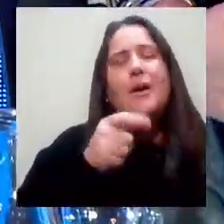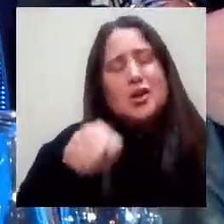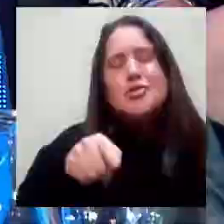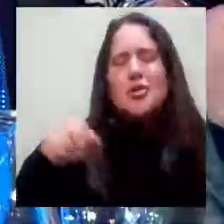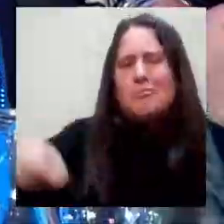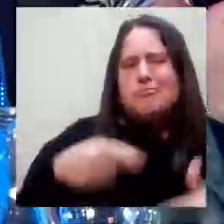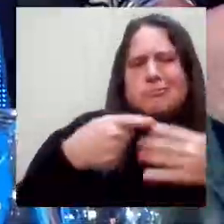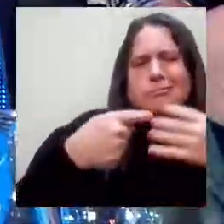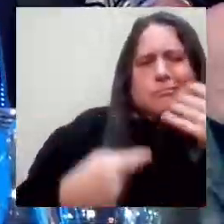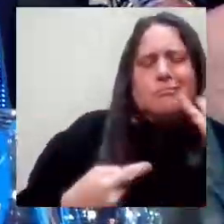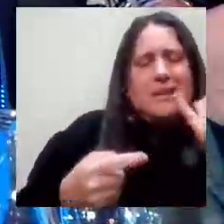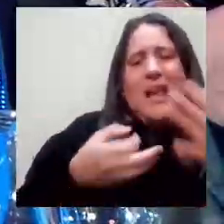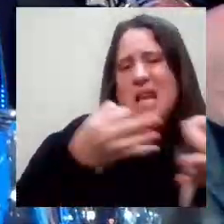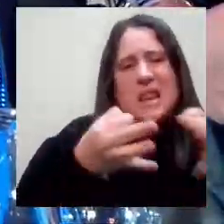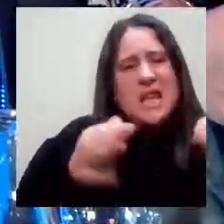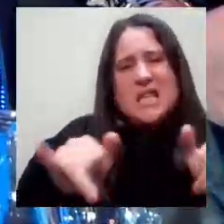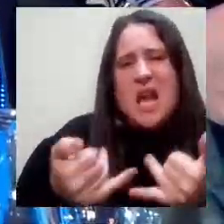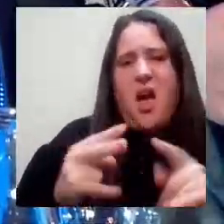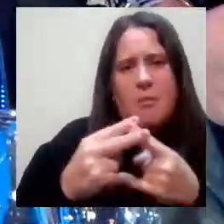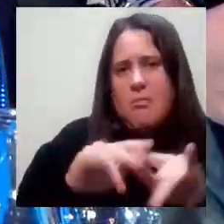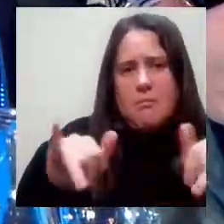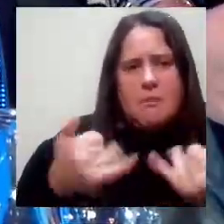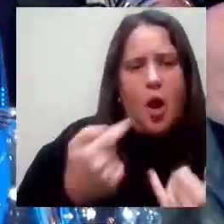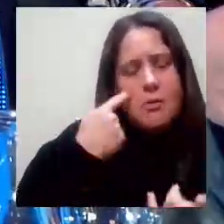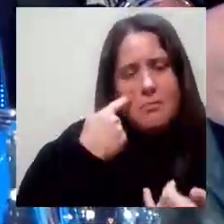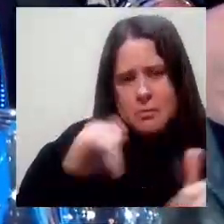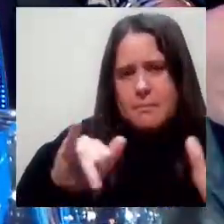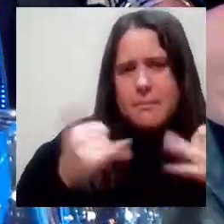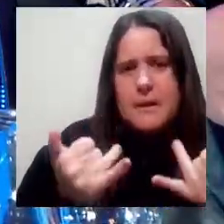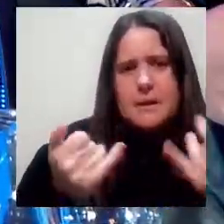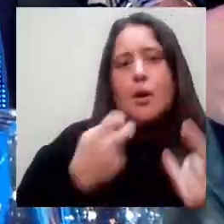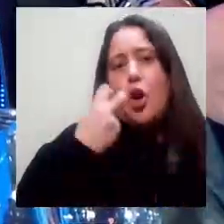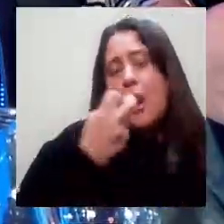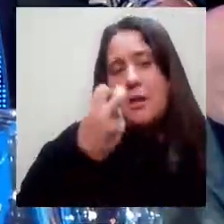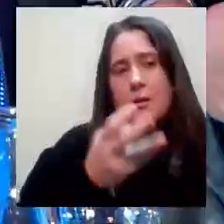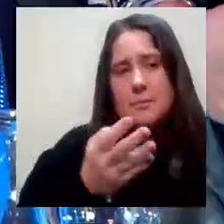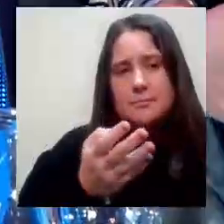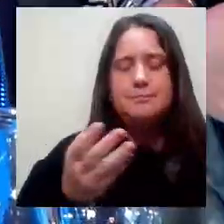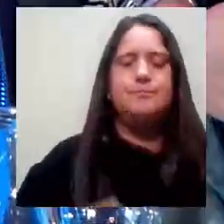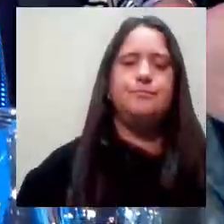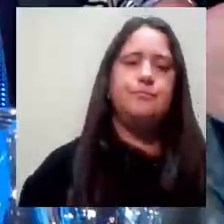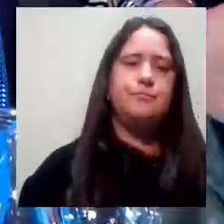sus estrategias, herramientas y conocimientos de la oralidad.